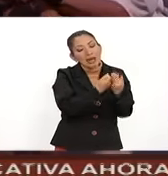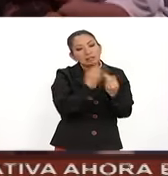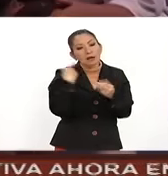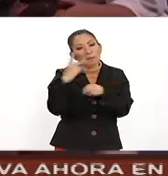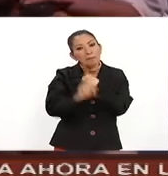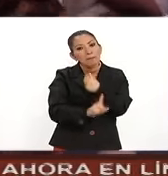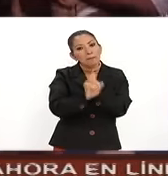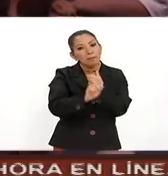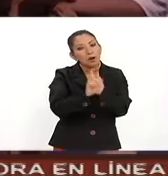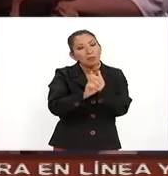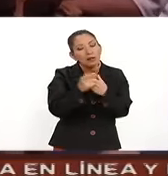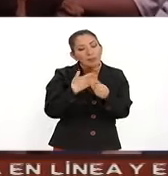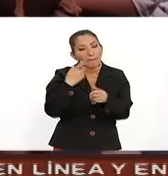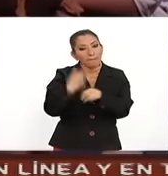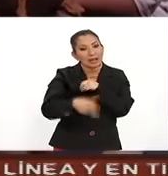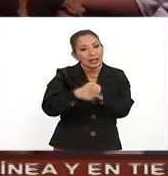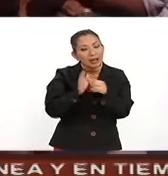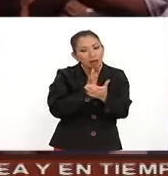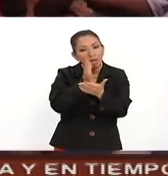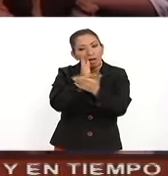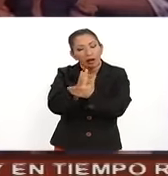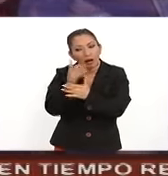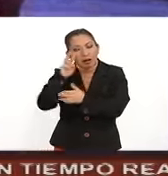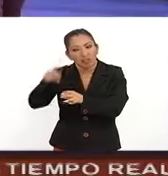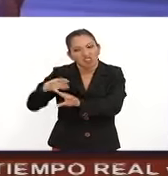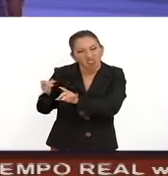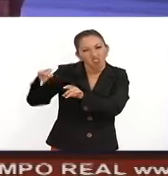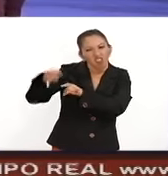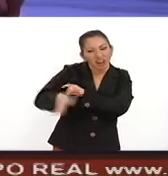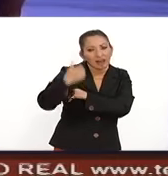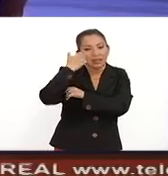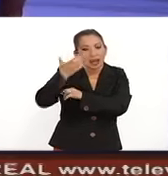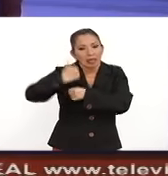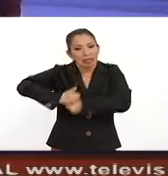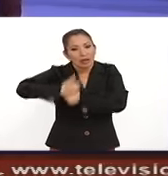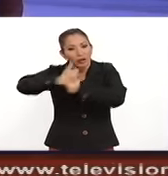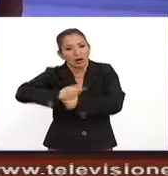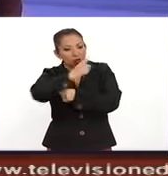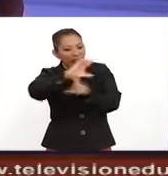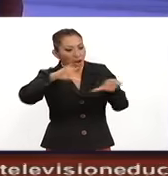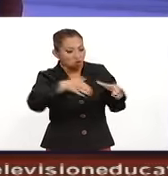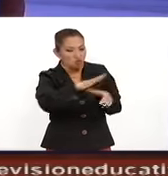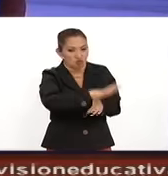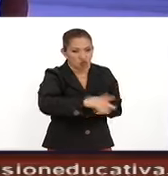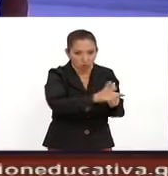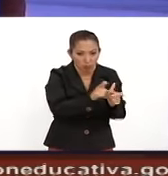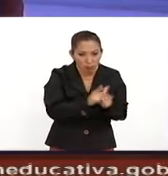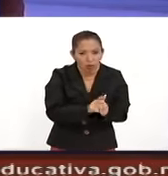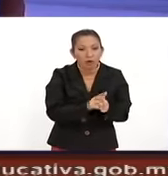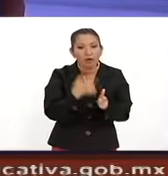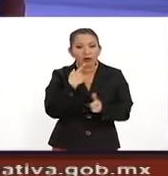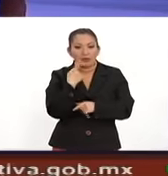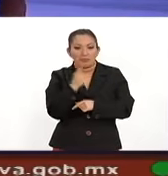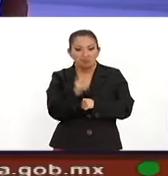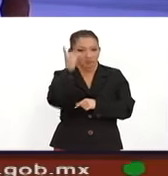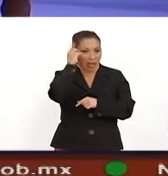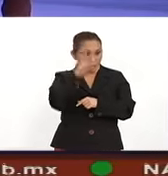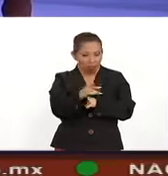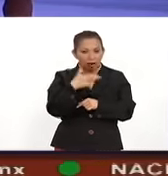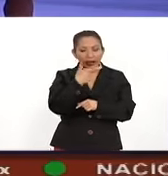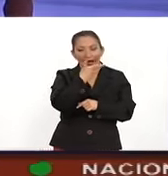riesgosa y enigmática aventura para vencer a un grupo de criaturas que atormentan a una comunidad. Dirigida por